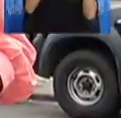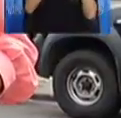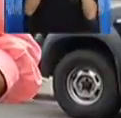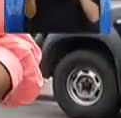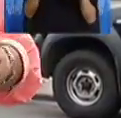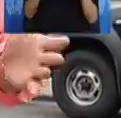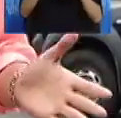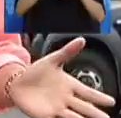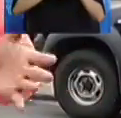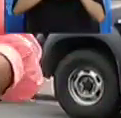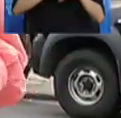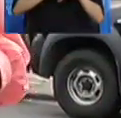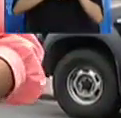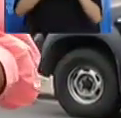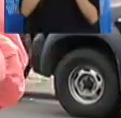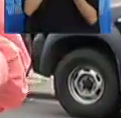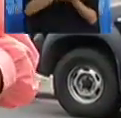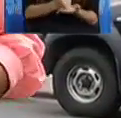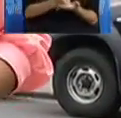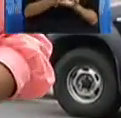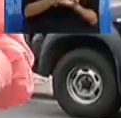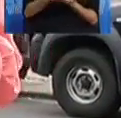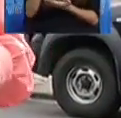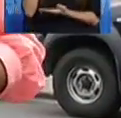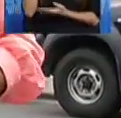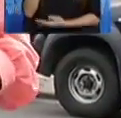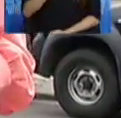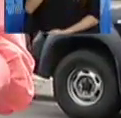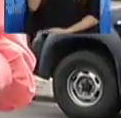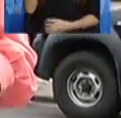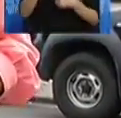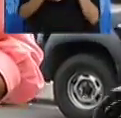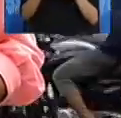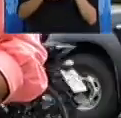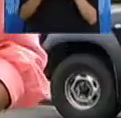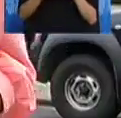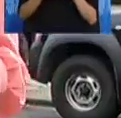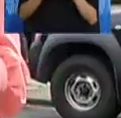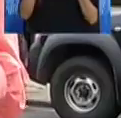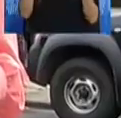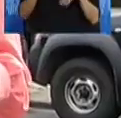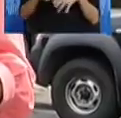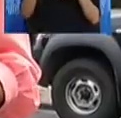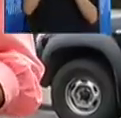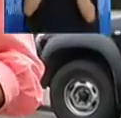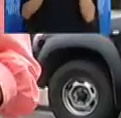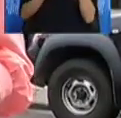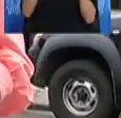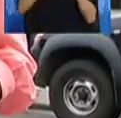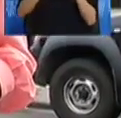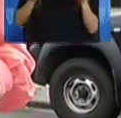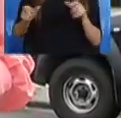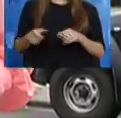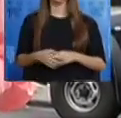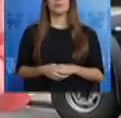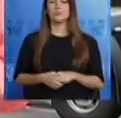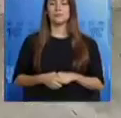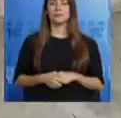que ya les están brindando una ayuda, existen otros problemas en la zona norte que tienen en alerta a los moradores.